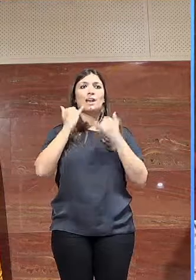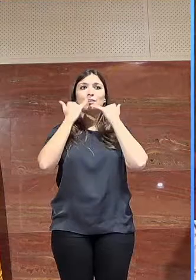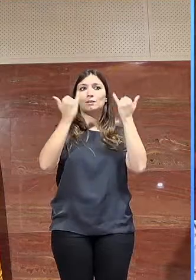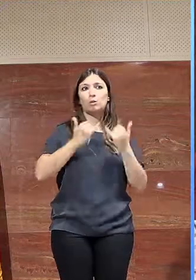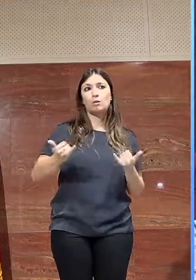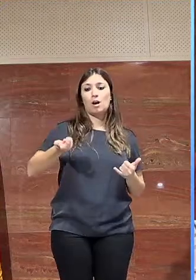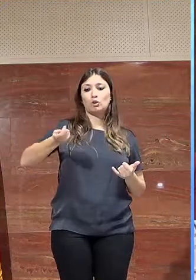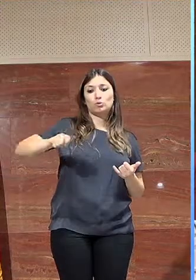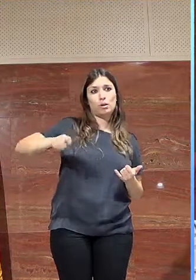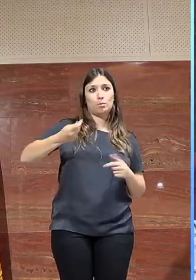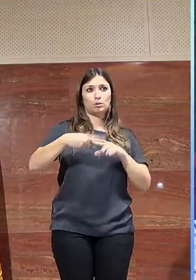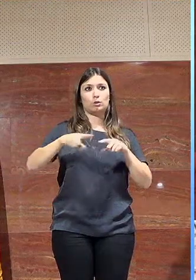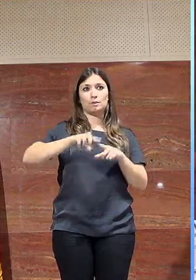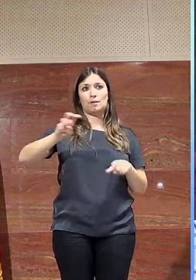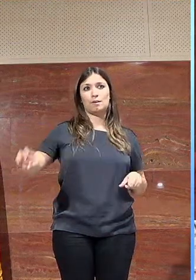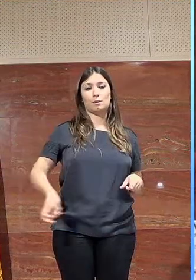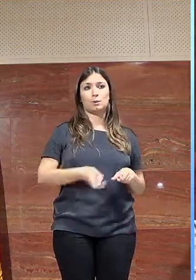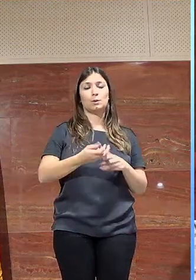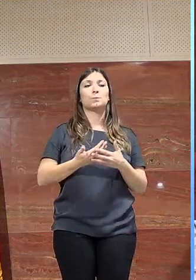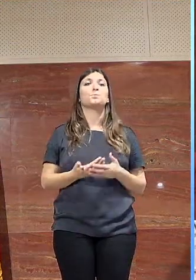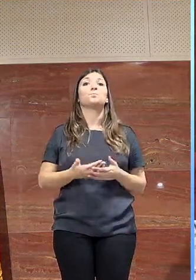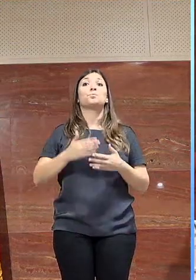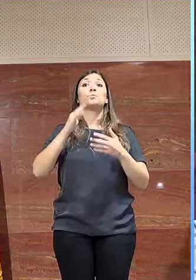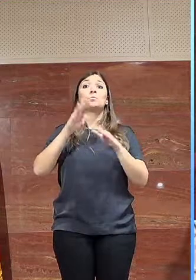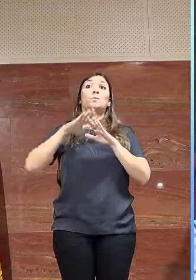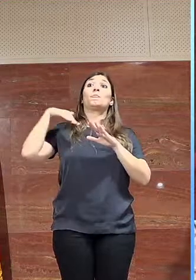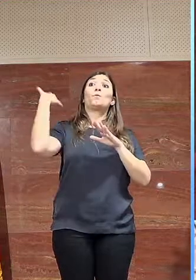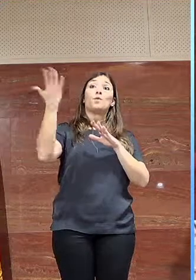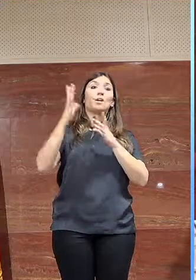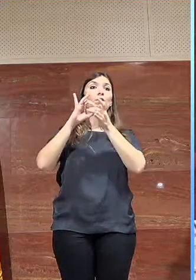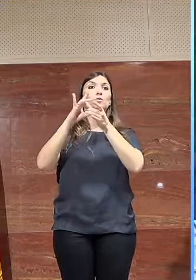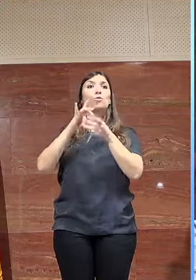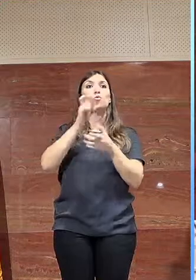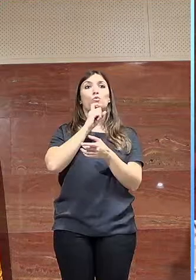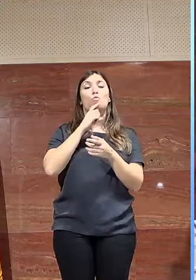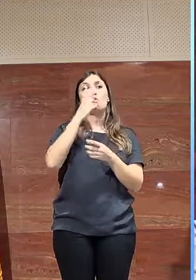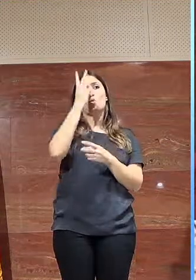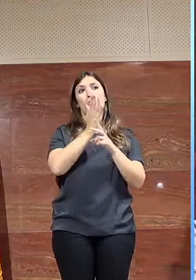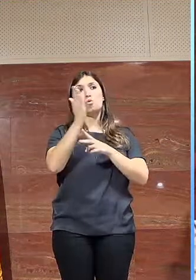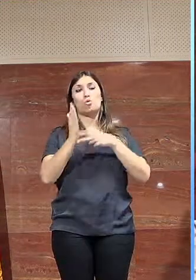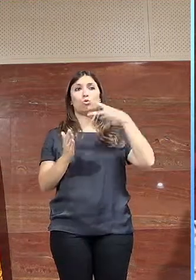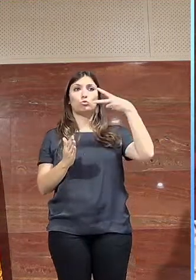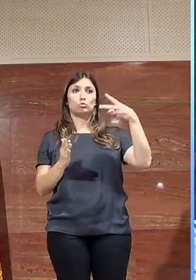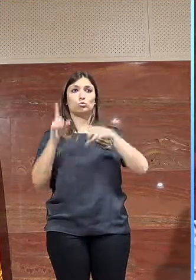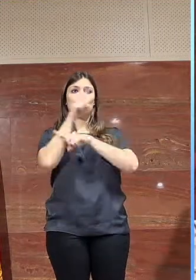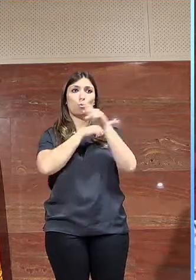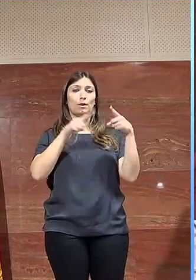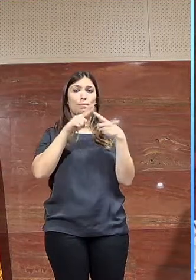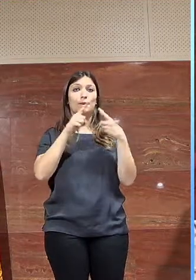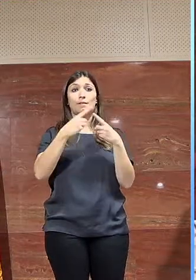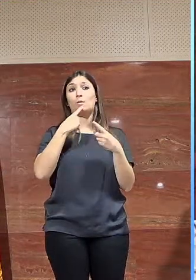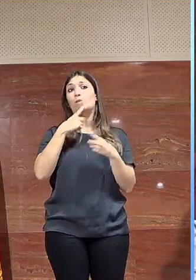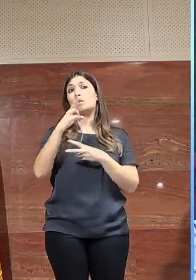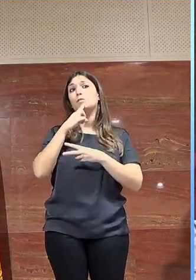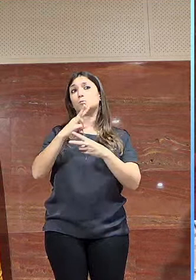llaves de corte, etcétera, ¿no? En cuanto a la comunicación con el exterior, pues bueno, tienen dos tipos de problemas, y así lo manifiestan en las